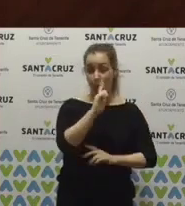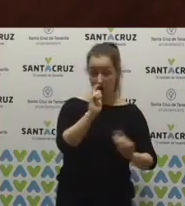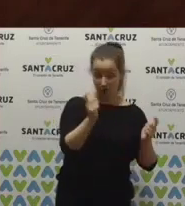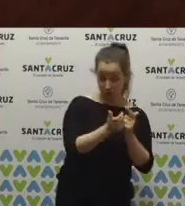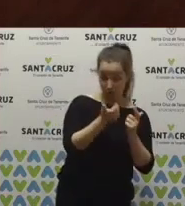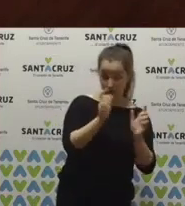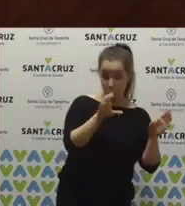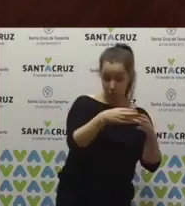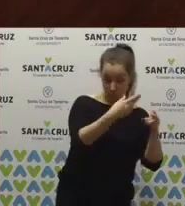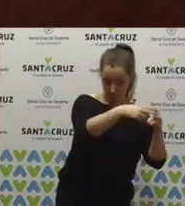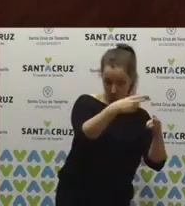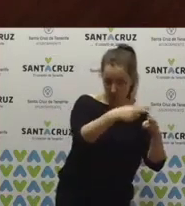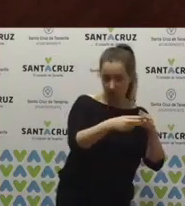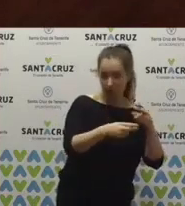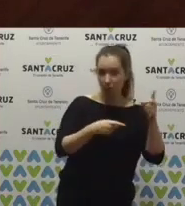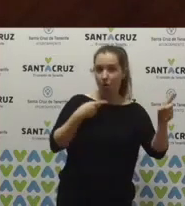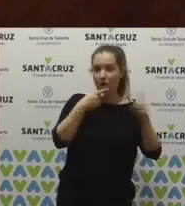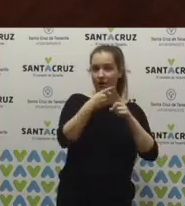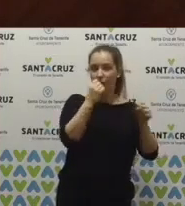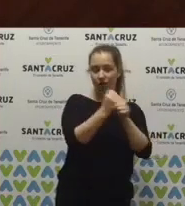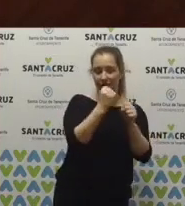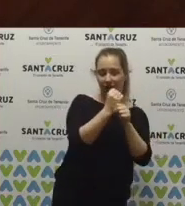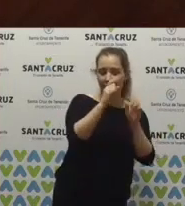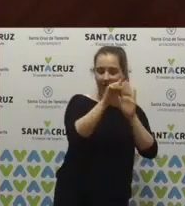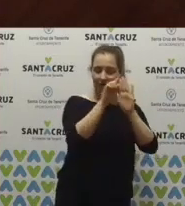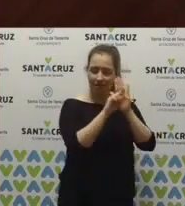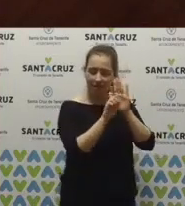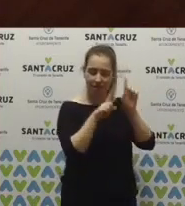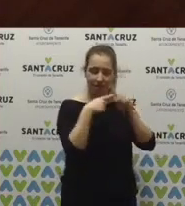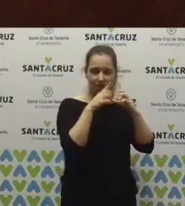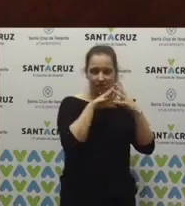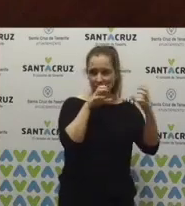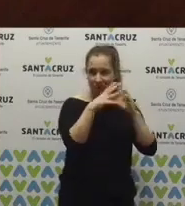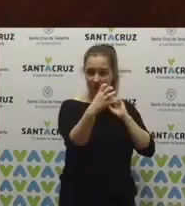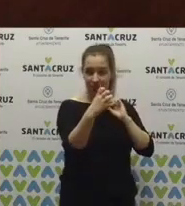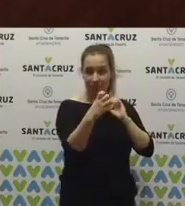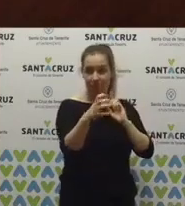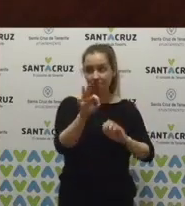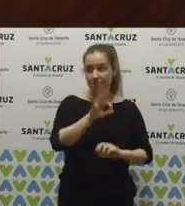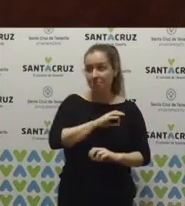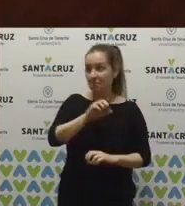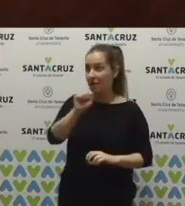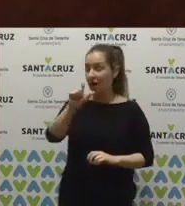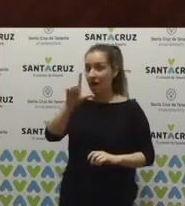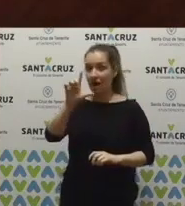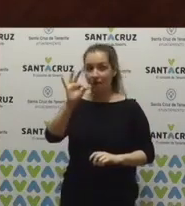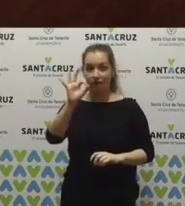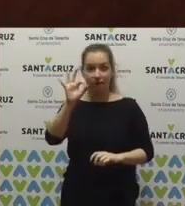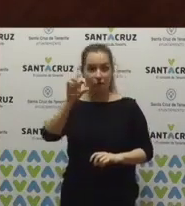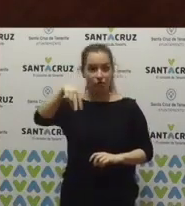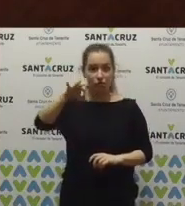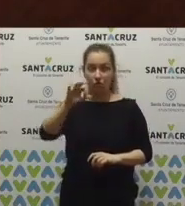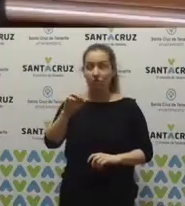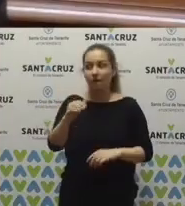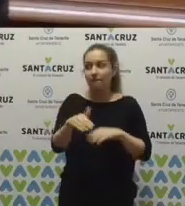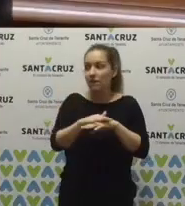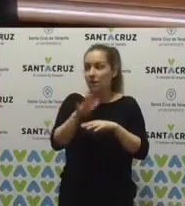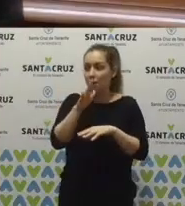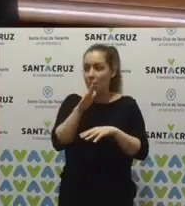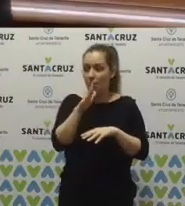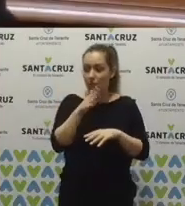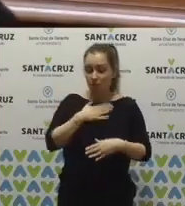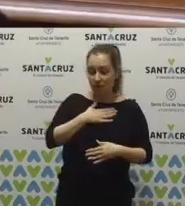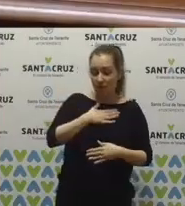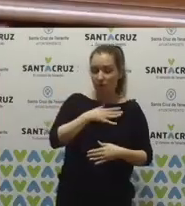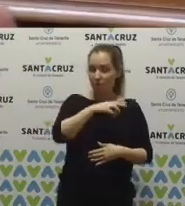para trabajar y consensuar medidas yo don alfonso lamentó que no considera ni con matilde ni conmigo ni con ningún